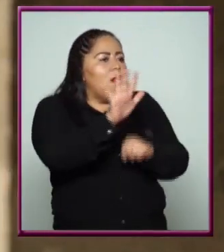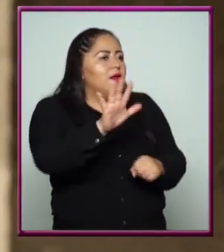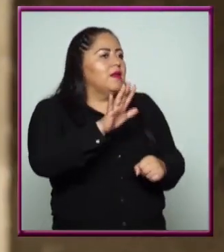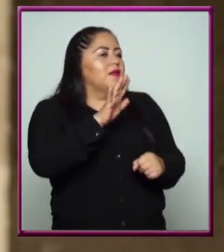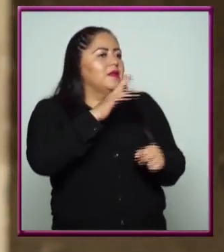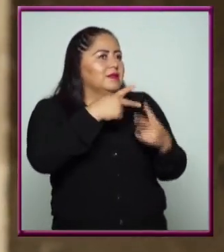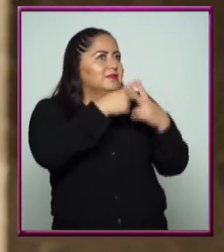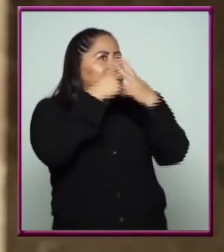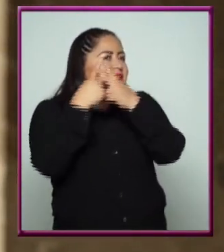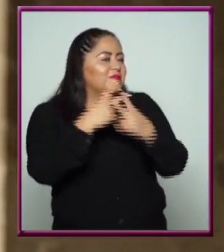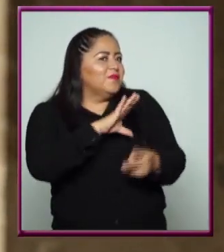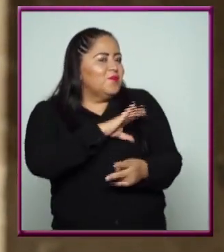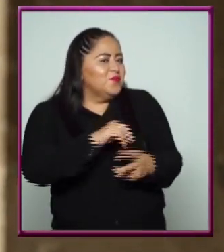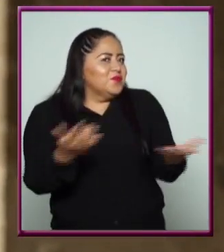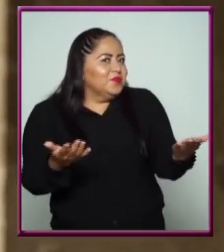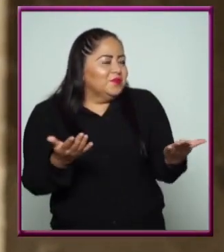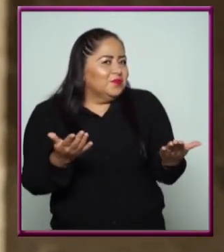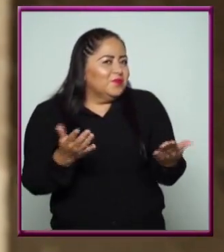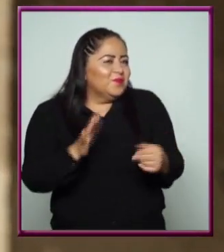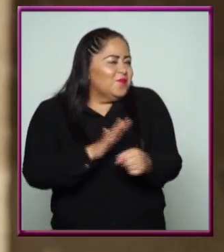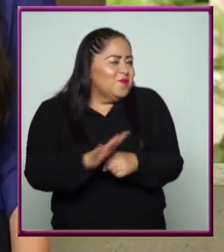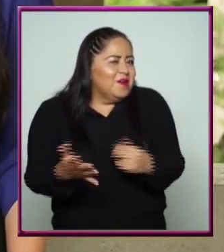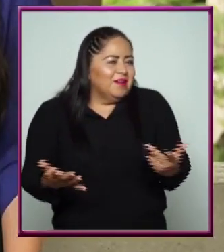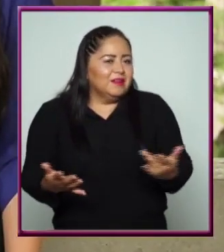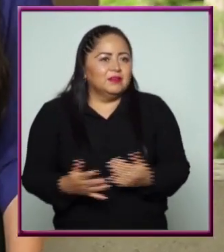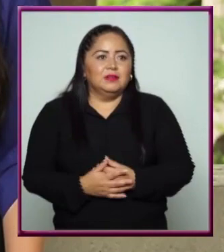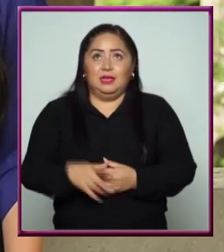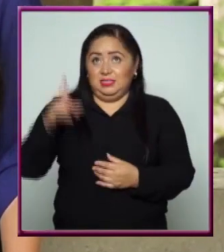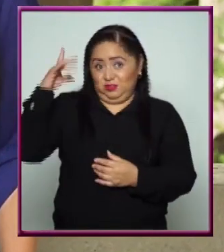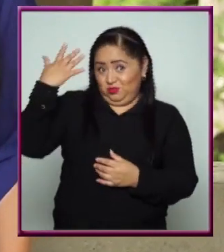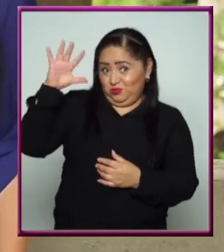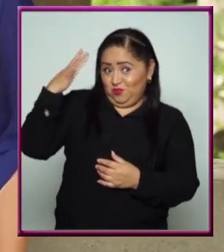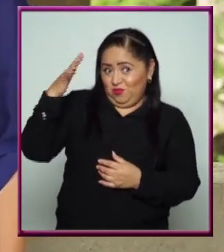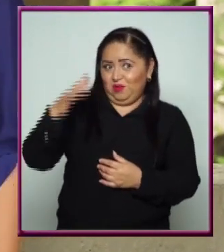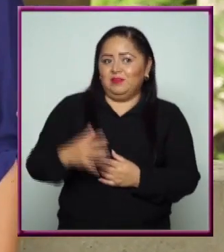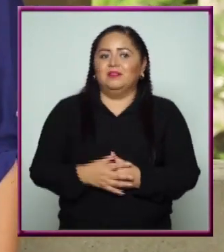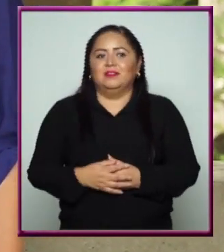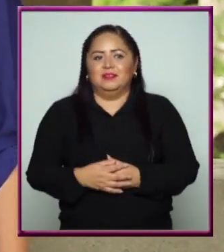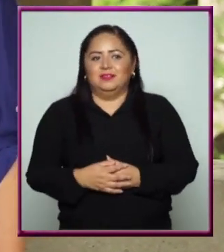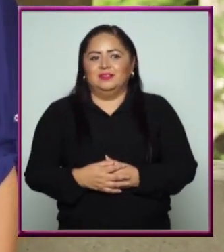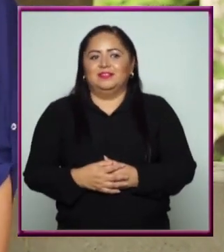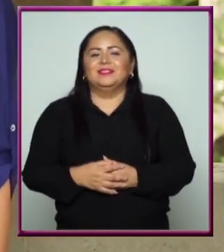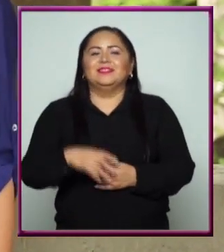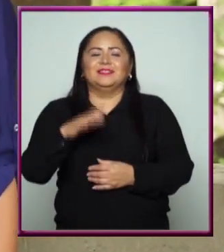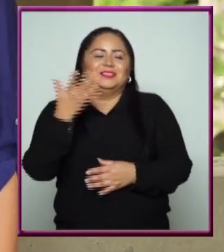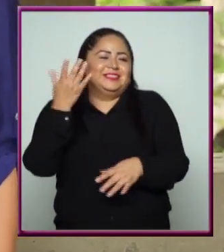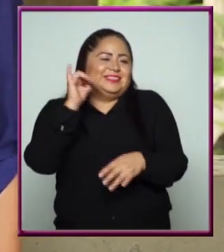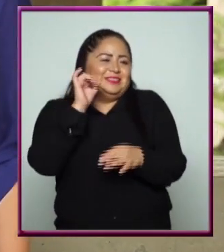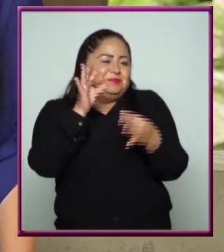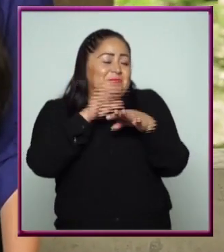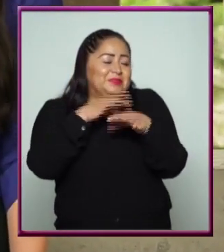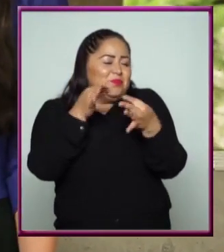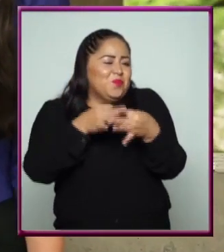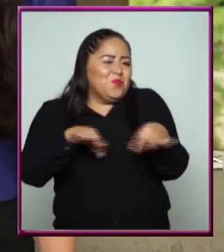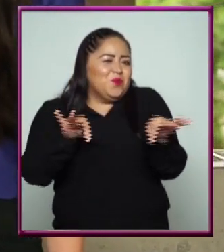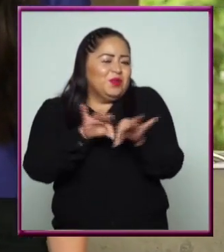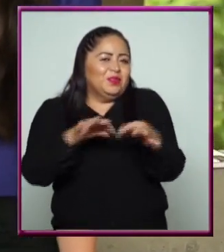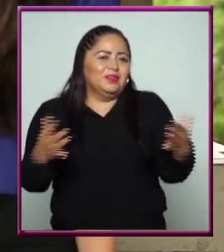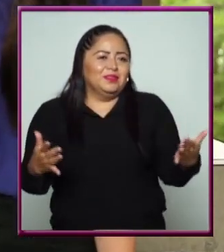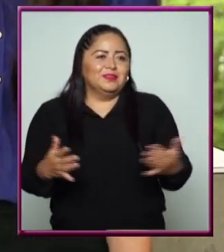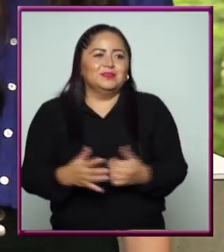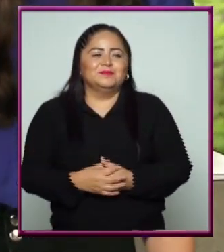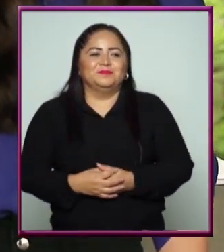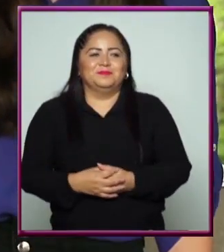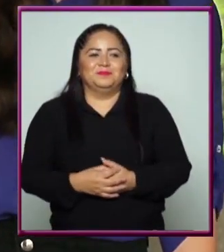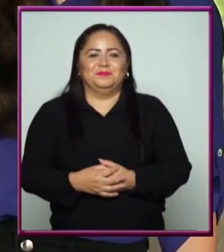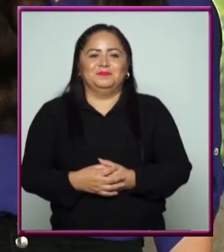los terrícolas? Digo, por puro sentido común. ¿El sol? Elemental, mi querido Watson.